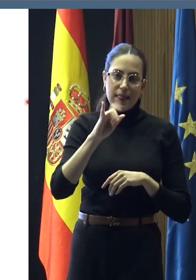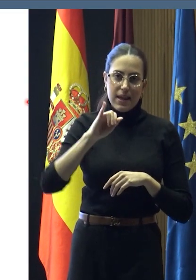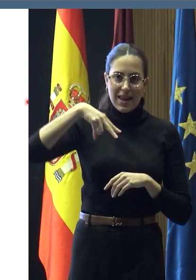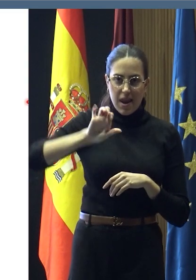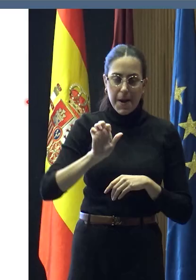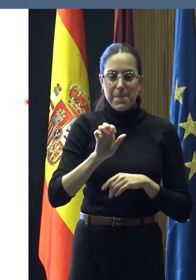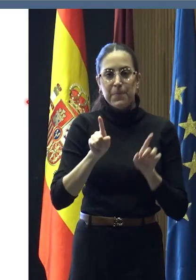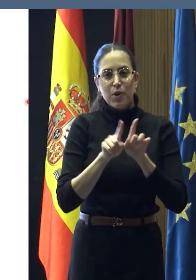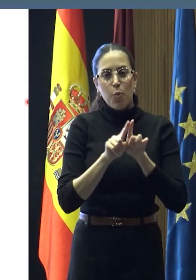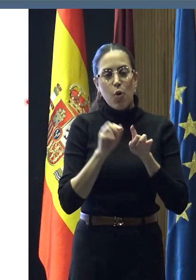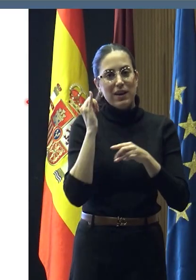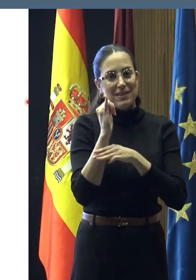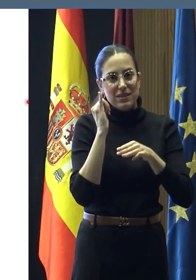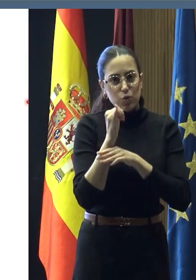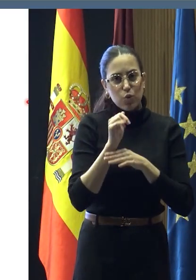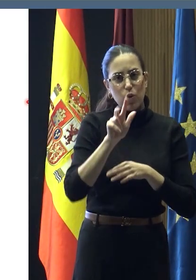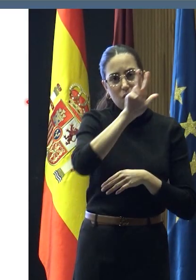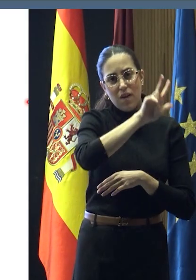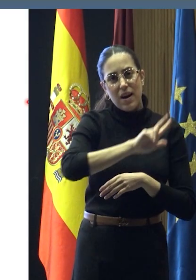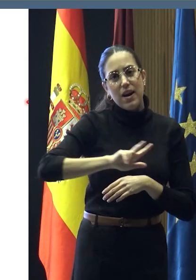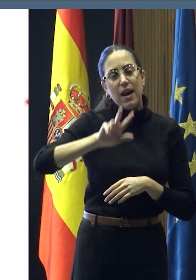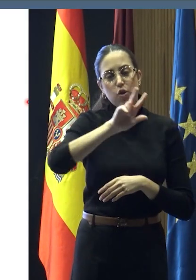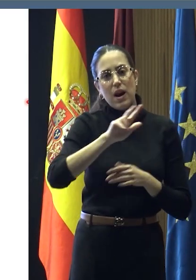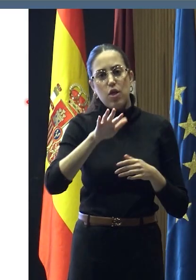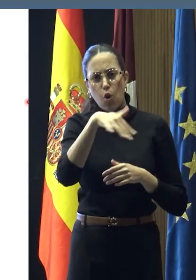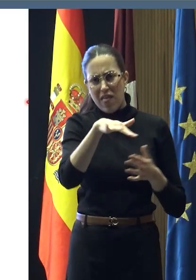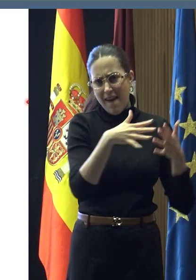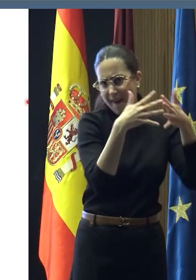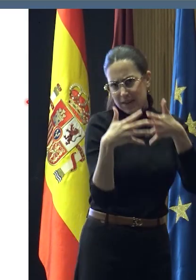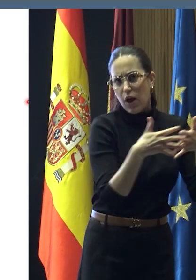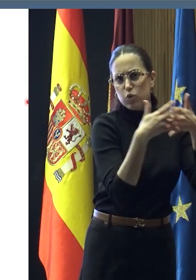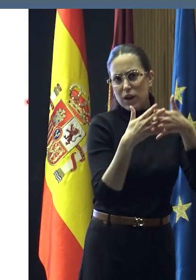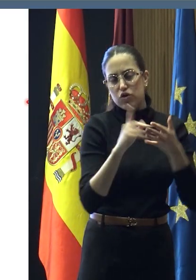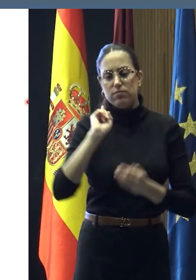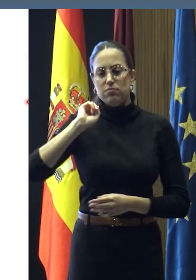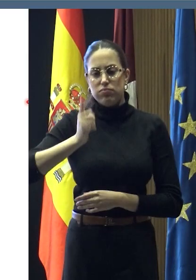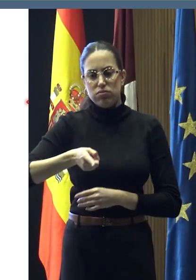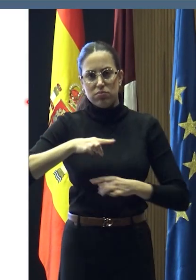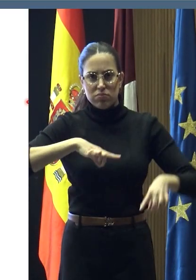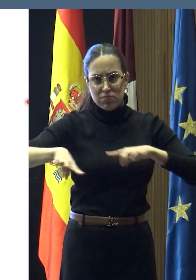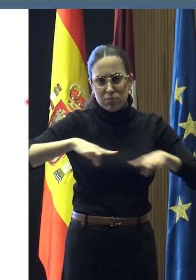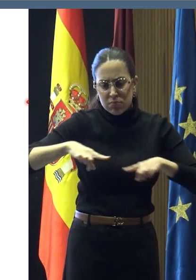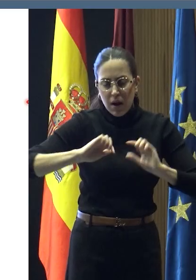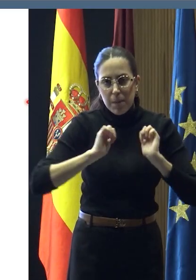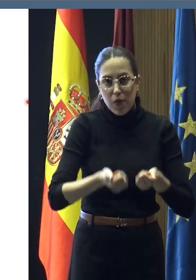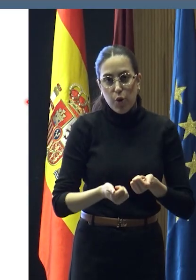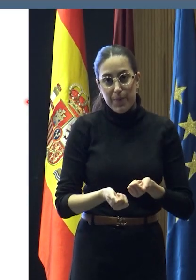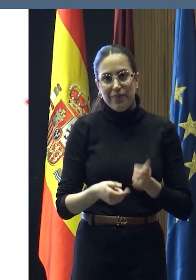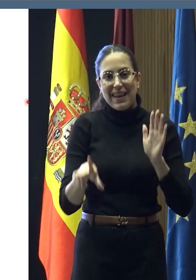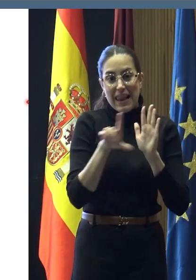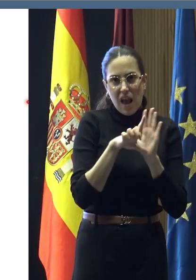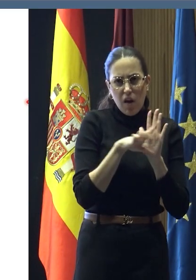dirigir los institutos nacionales de Estados Unidos, empezó a generar una